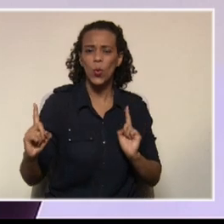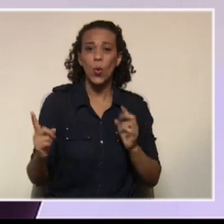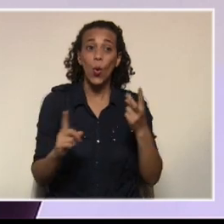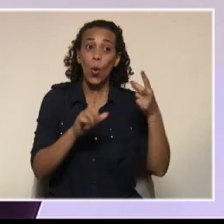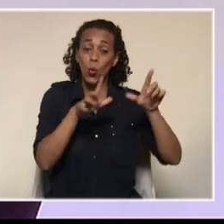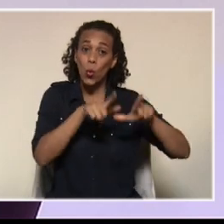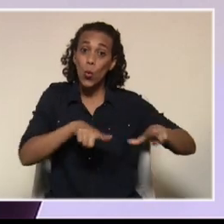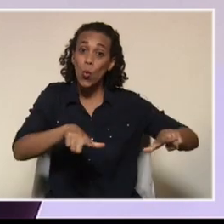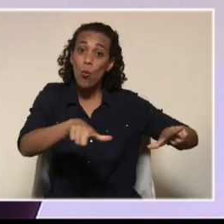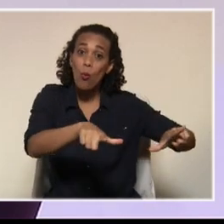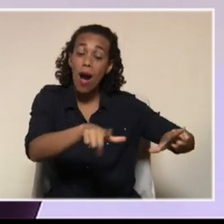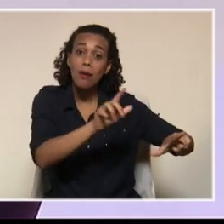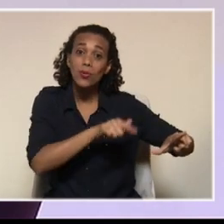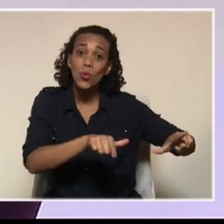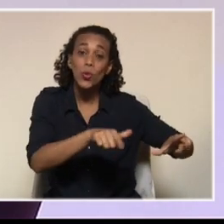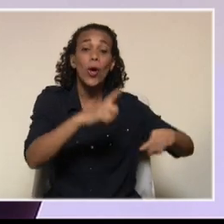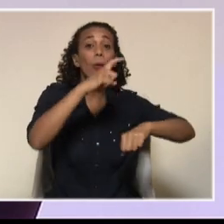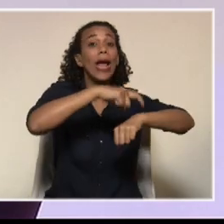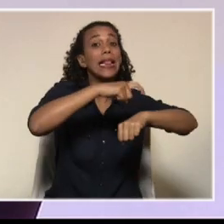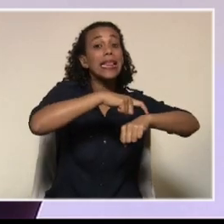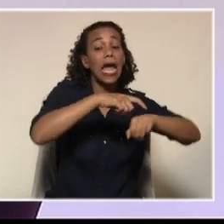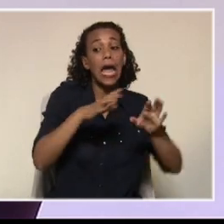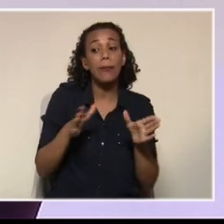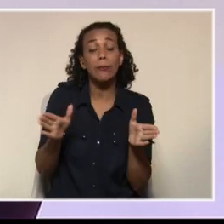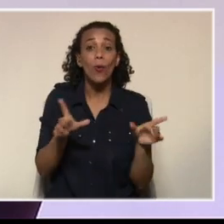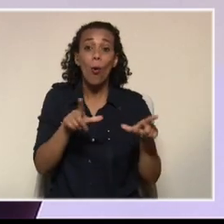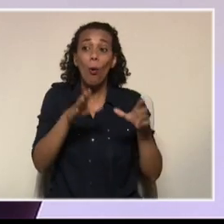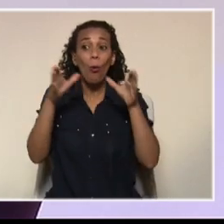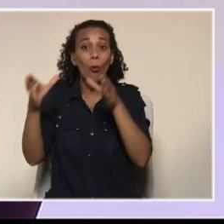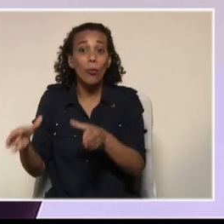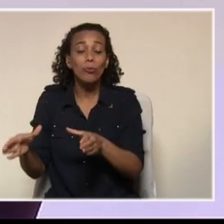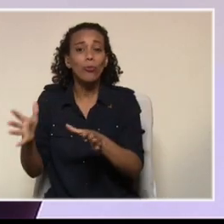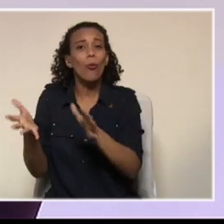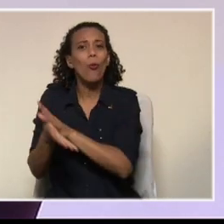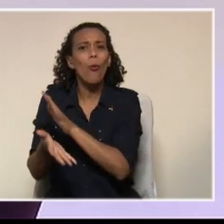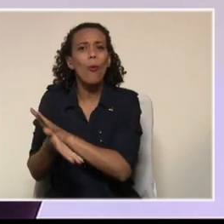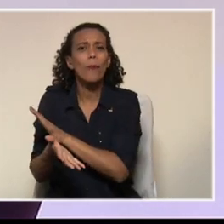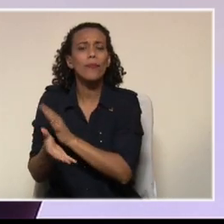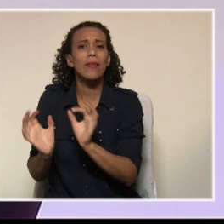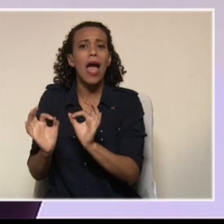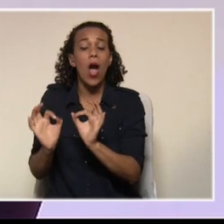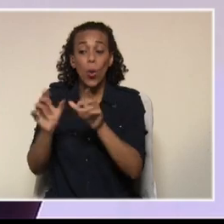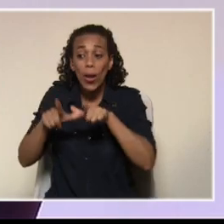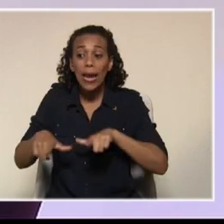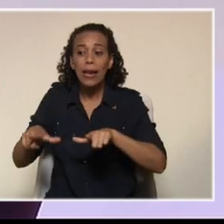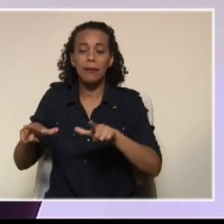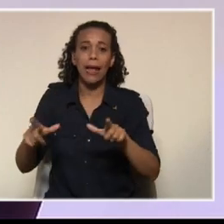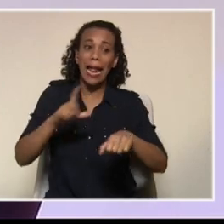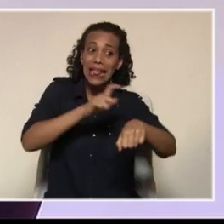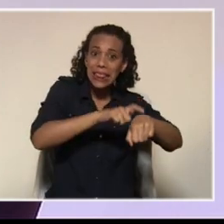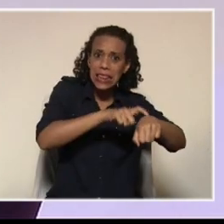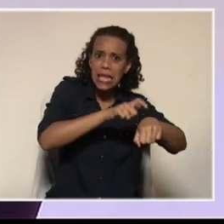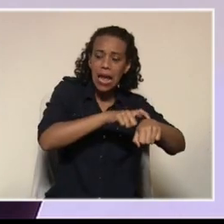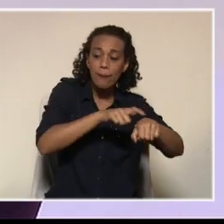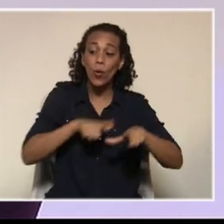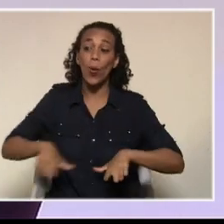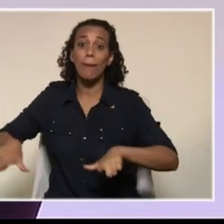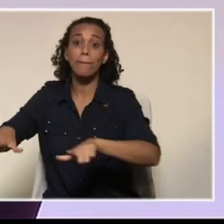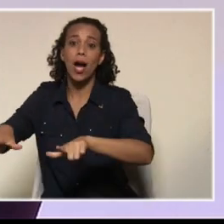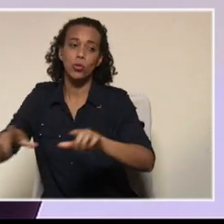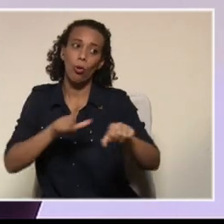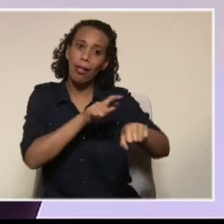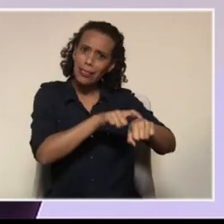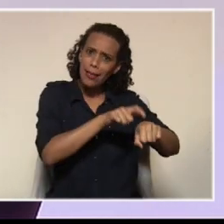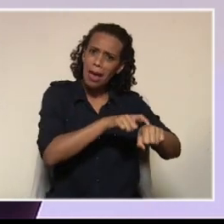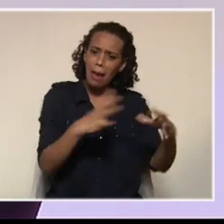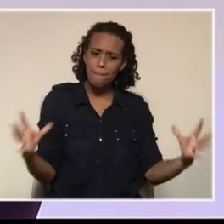un escenario relacionado con el tiempo y un escenario relacionado con el espacio. Si el escenario está relacionado